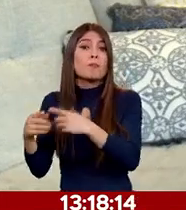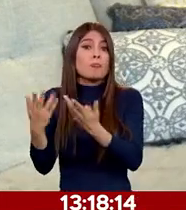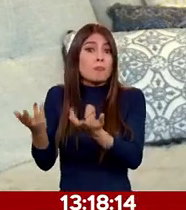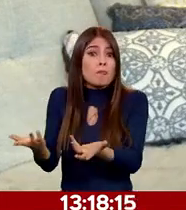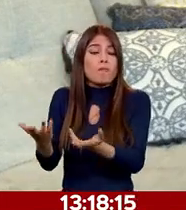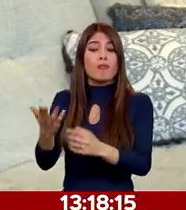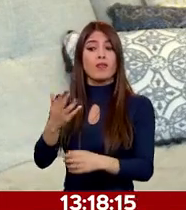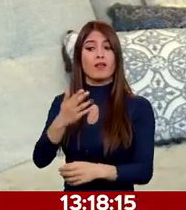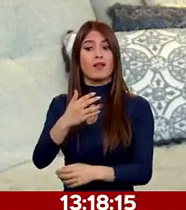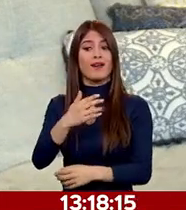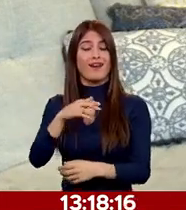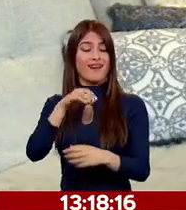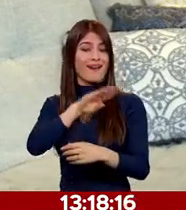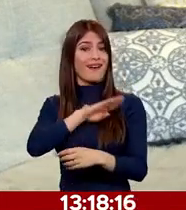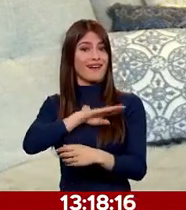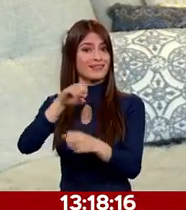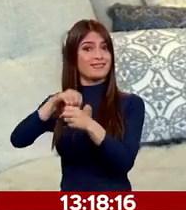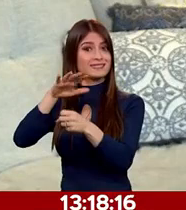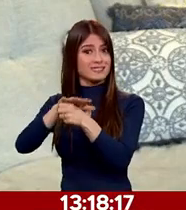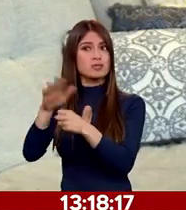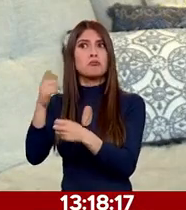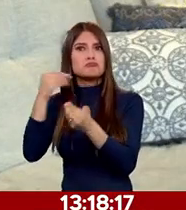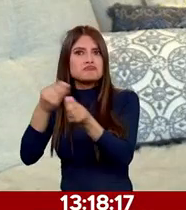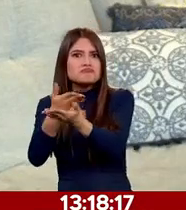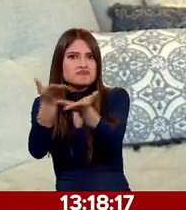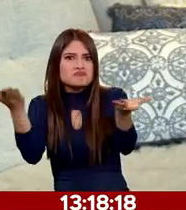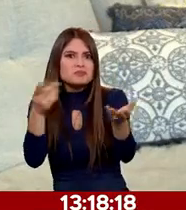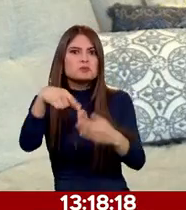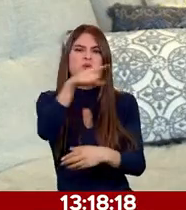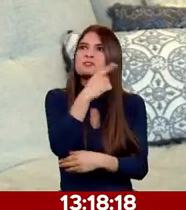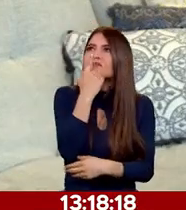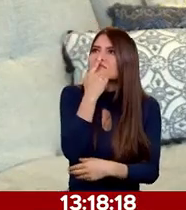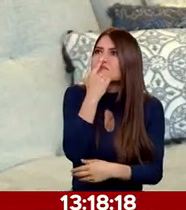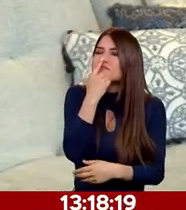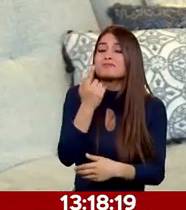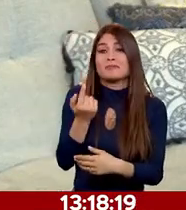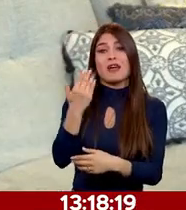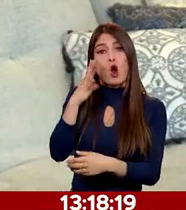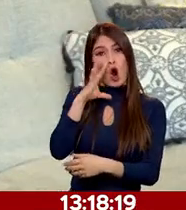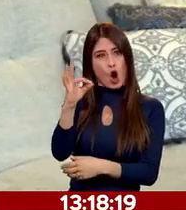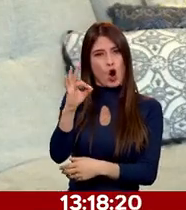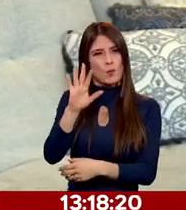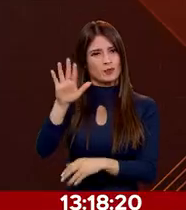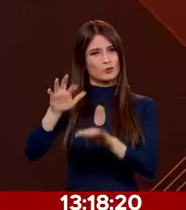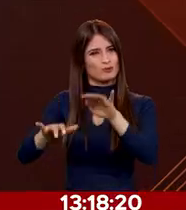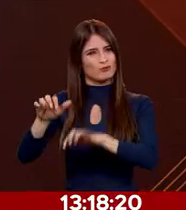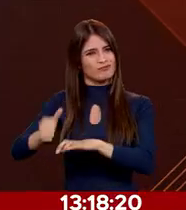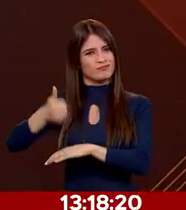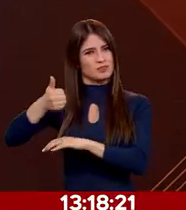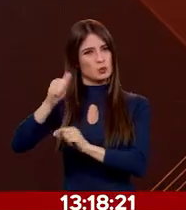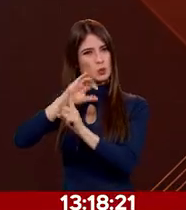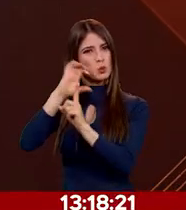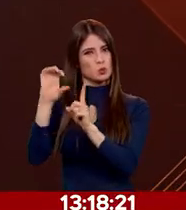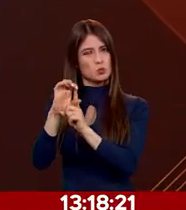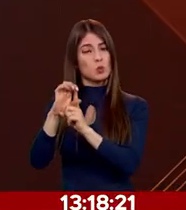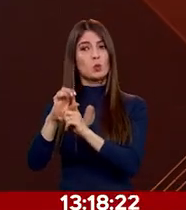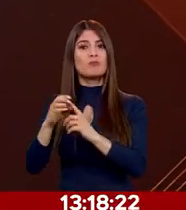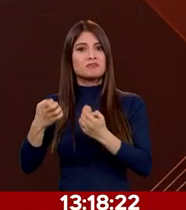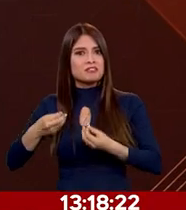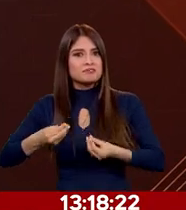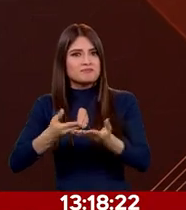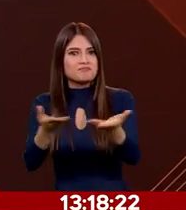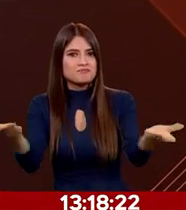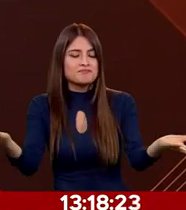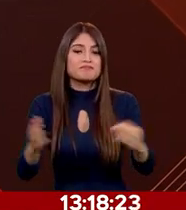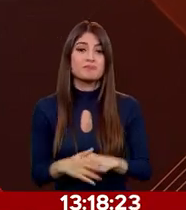de actividades para que los bogotanos la sigan es la invitación del secretario de cultura mandarles un abrazo de verdad